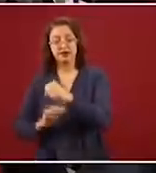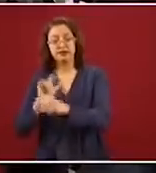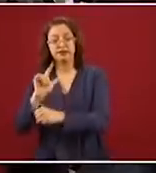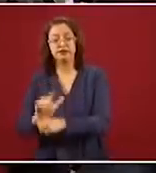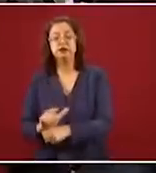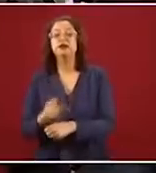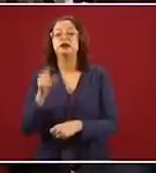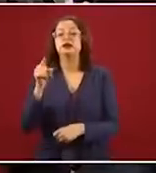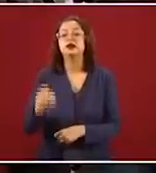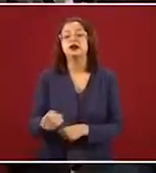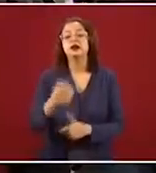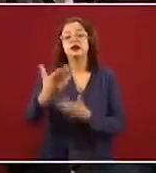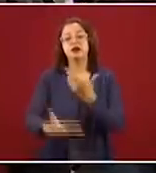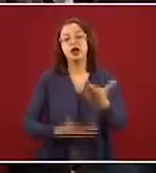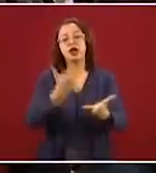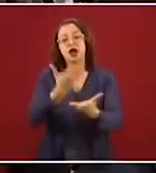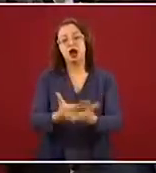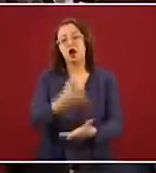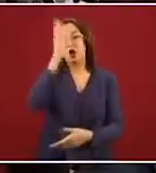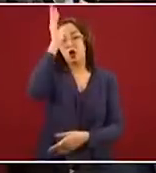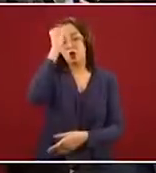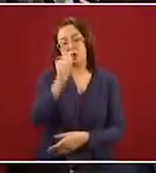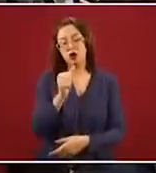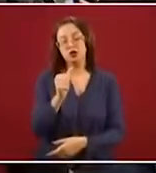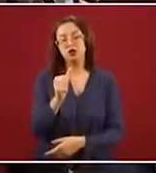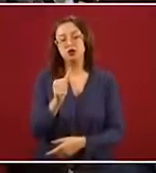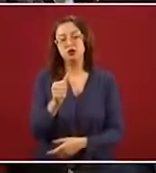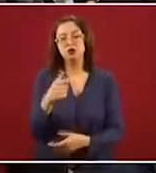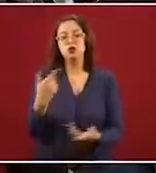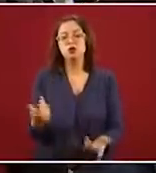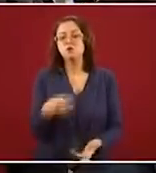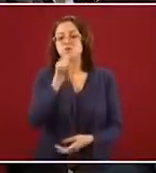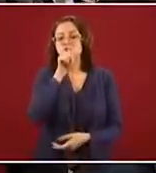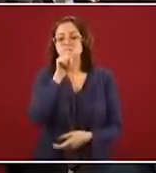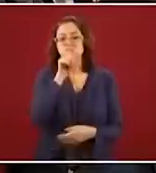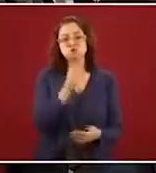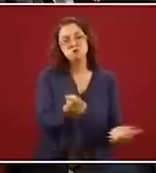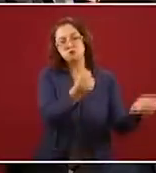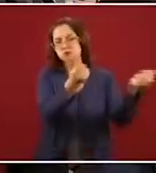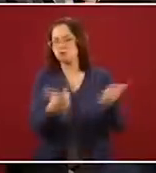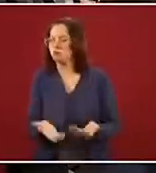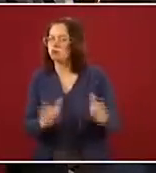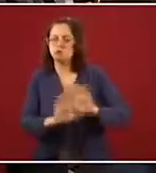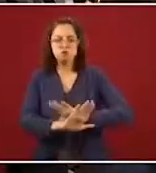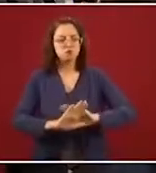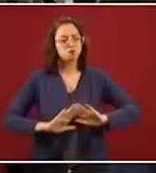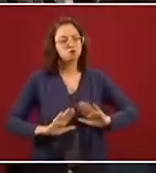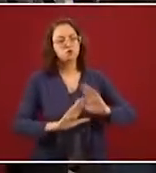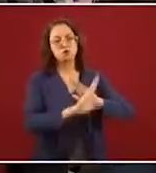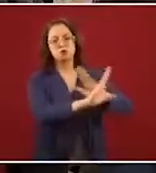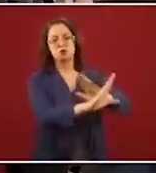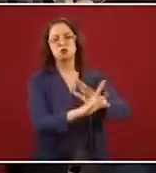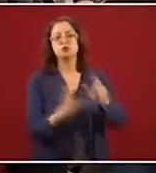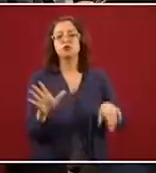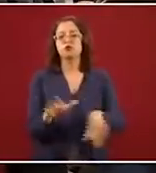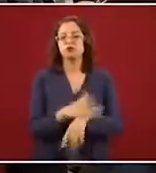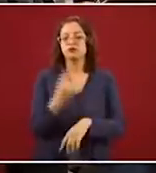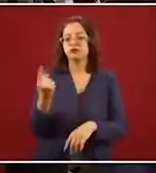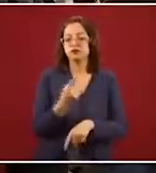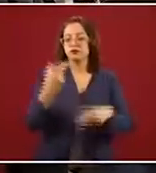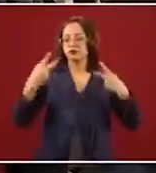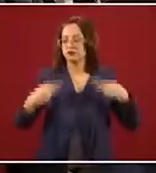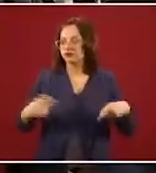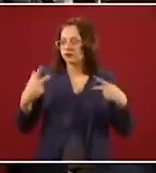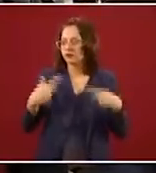logró un punto de acuerdo para impedir que se importe pollo, después de que los importadores han hecho un esfuerzo